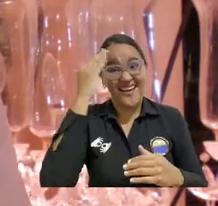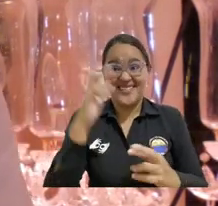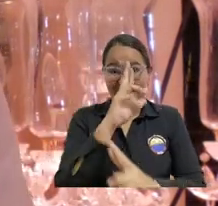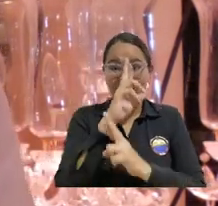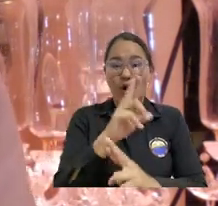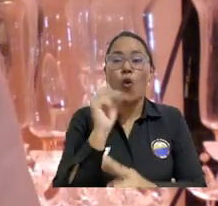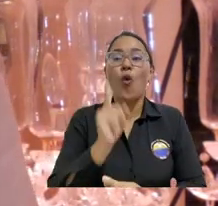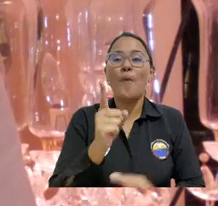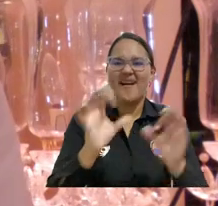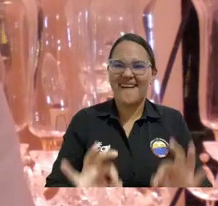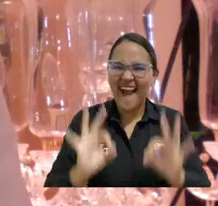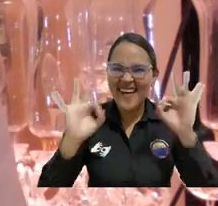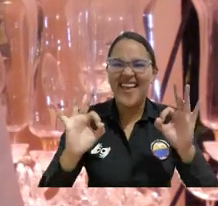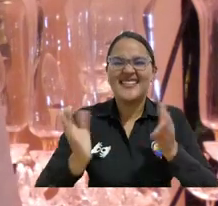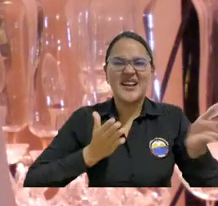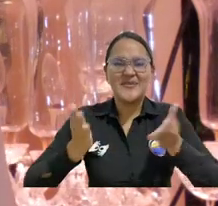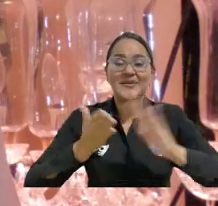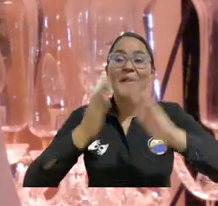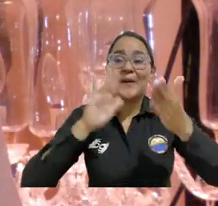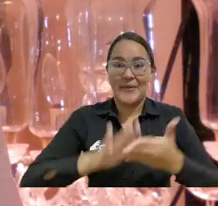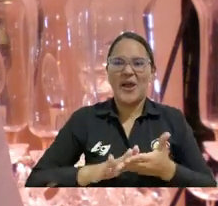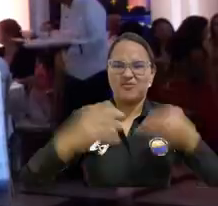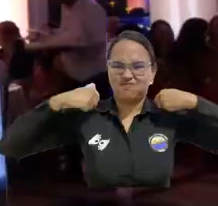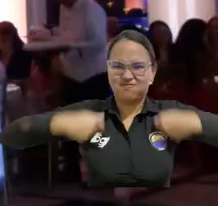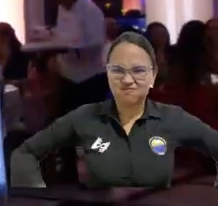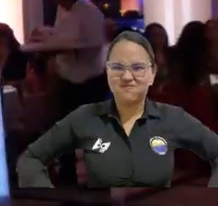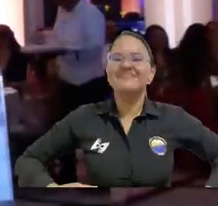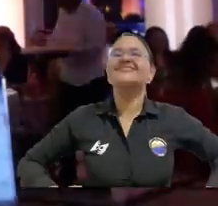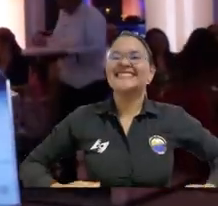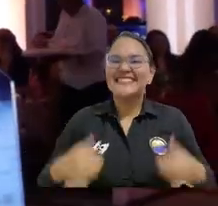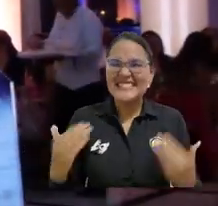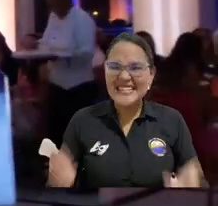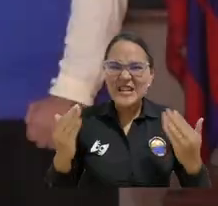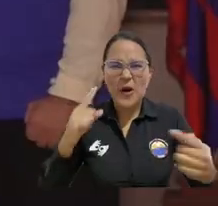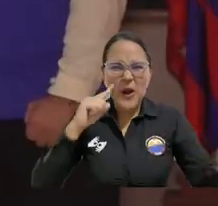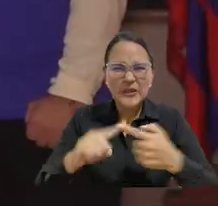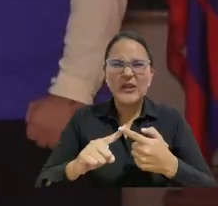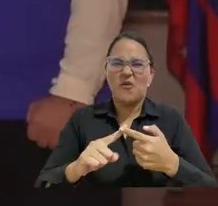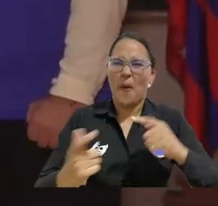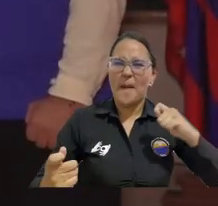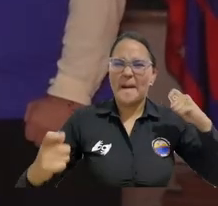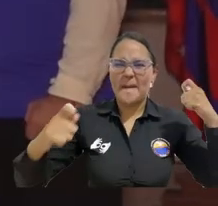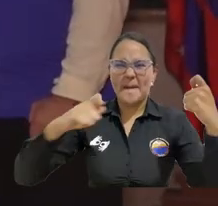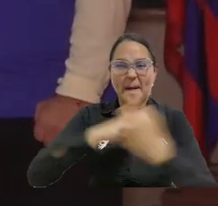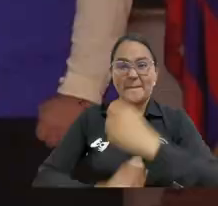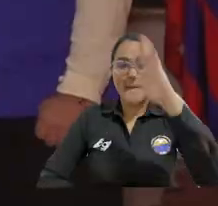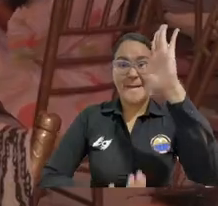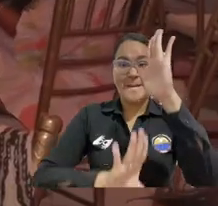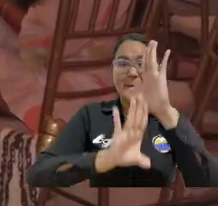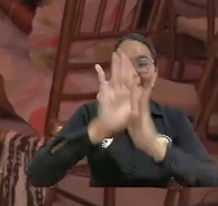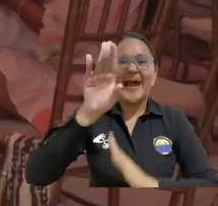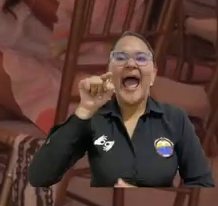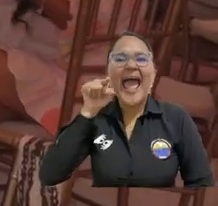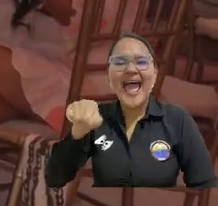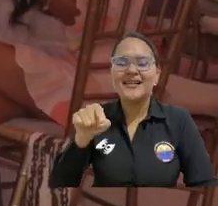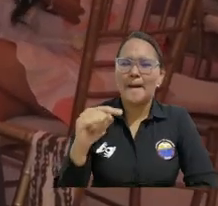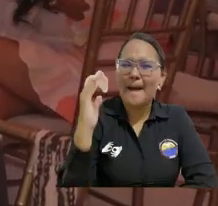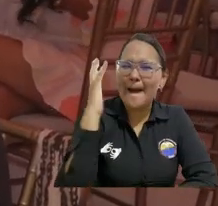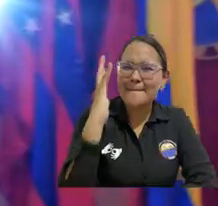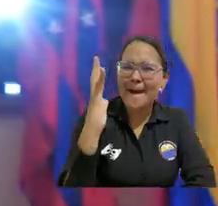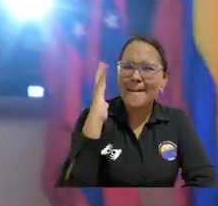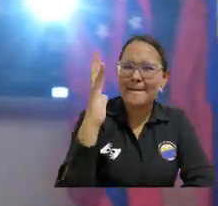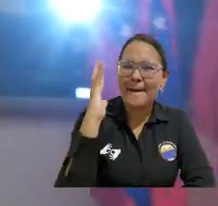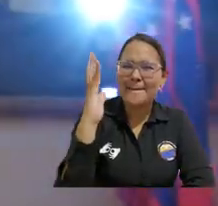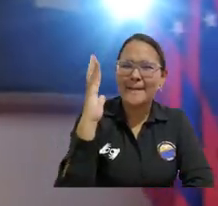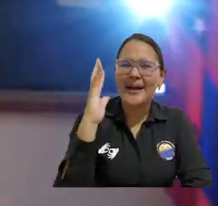en día reconocida por una universidad de alta calidad y de un gran servicio a la comunidad. Poniéndose la camiseta, caminando de la transformación a